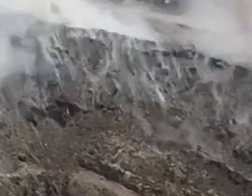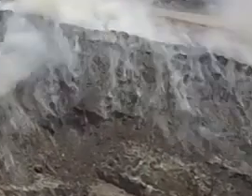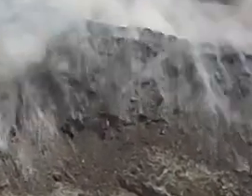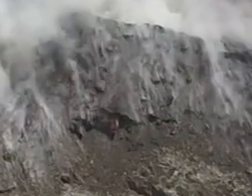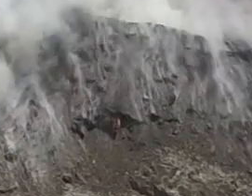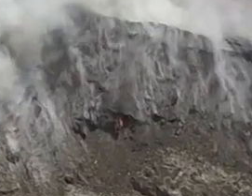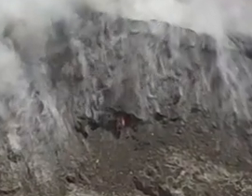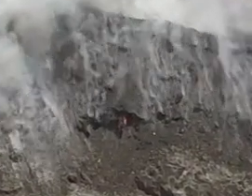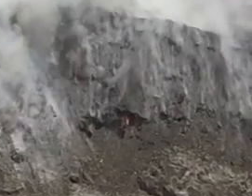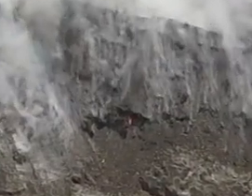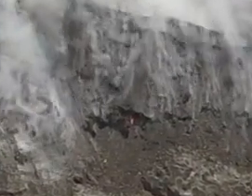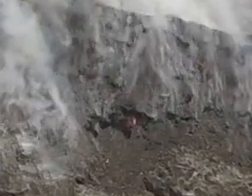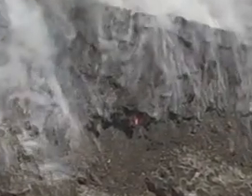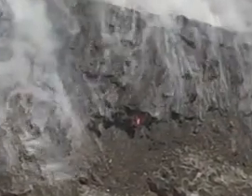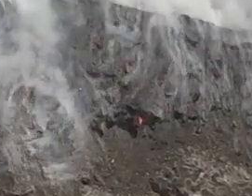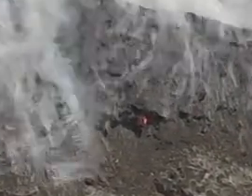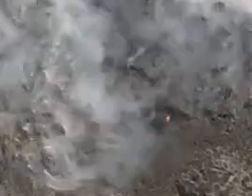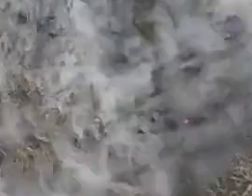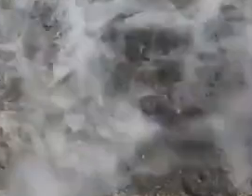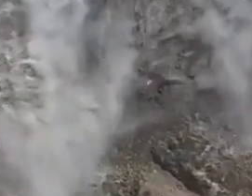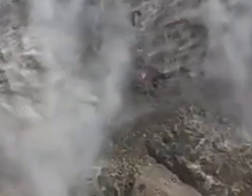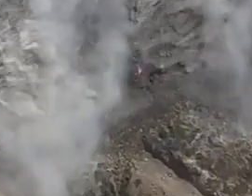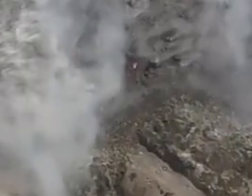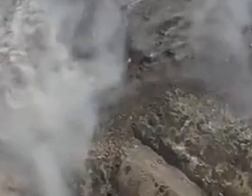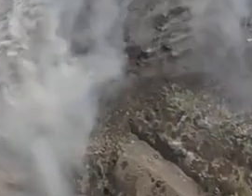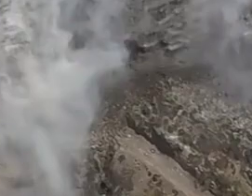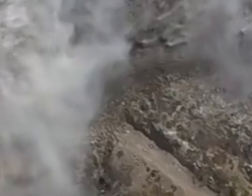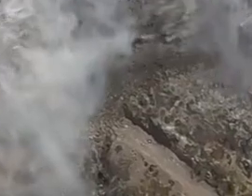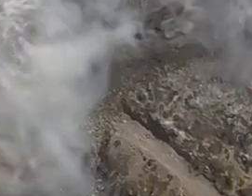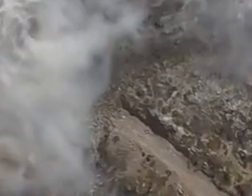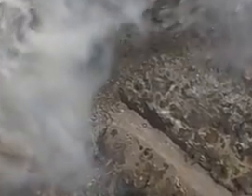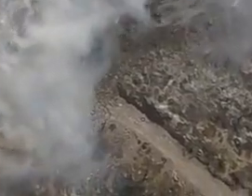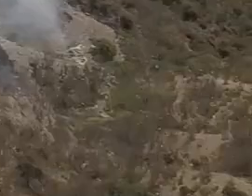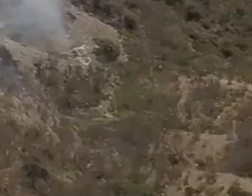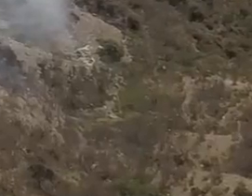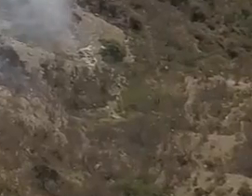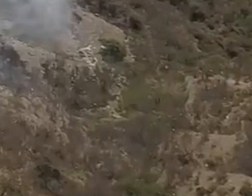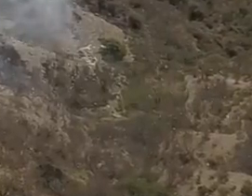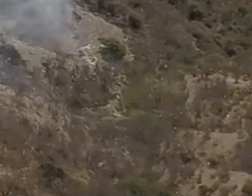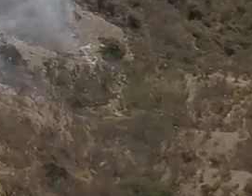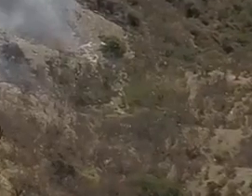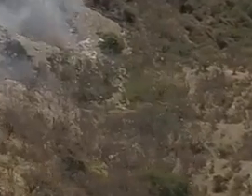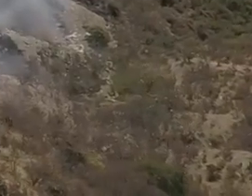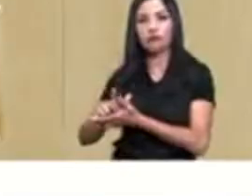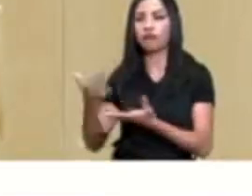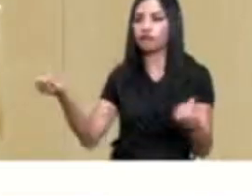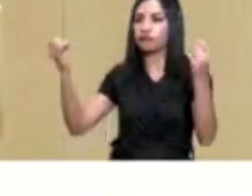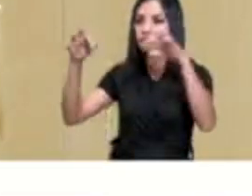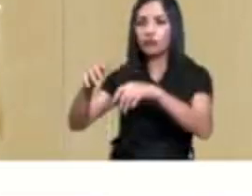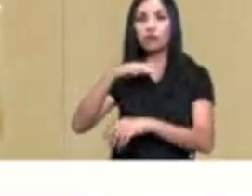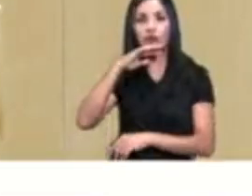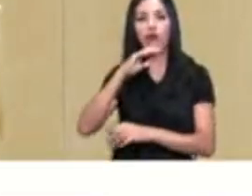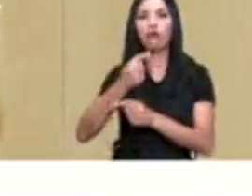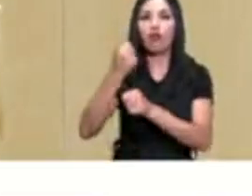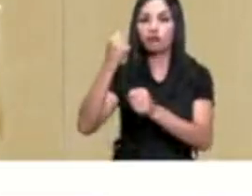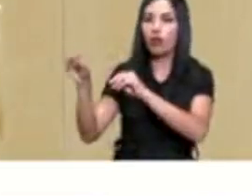tema importante que incide en la prestación del servicio público de limpia, recolección,